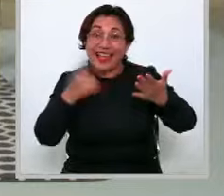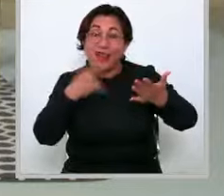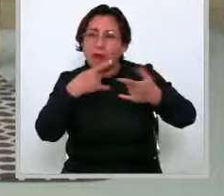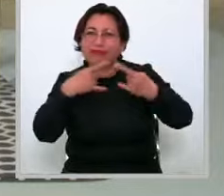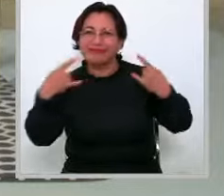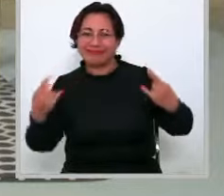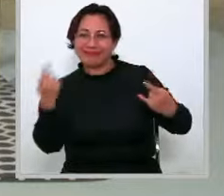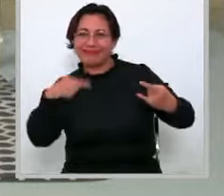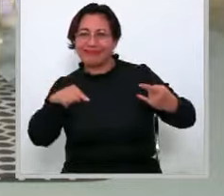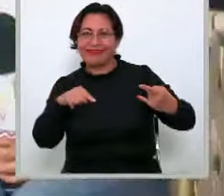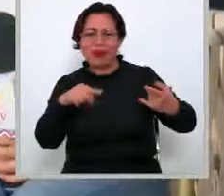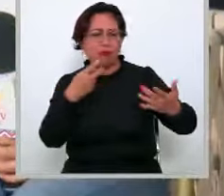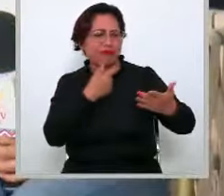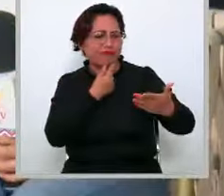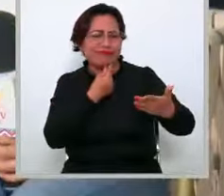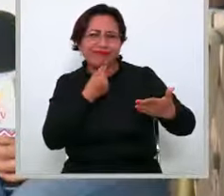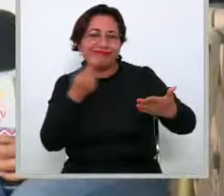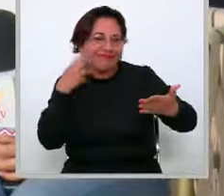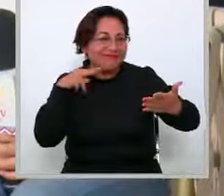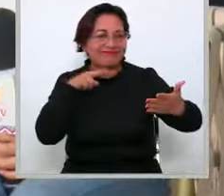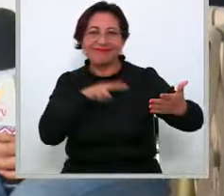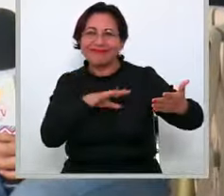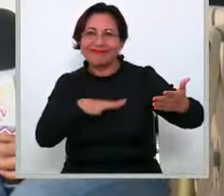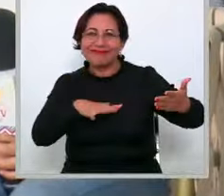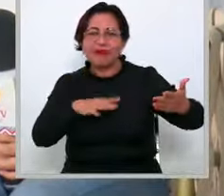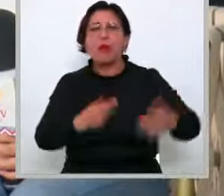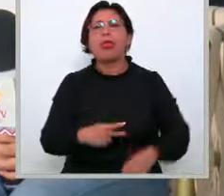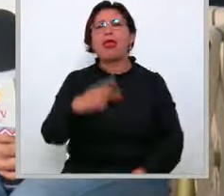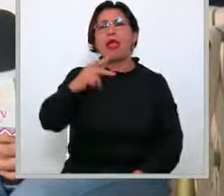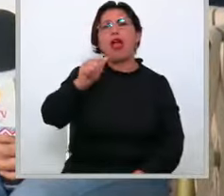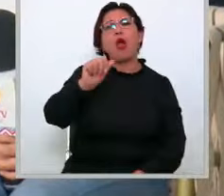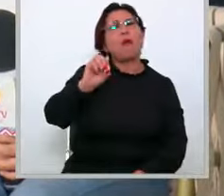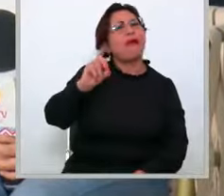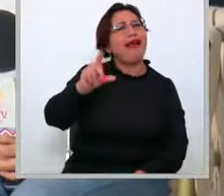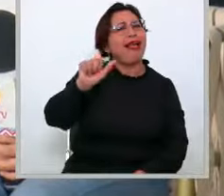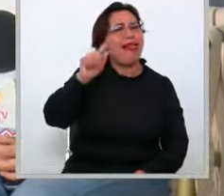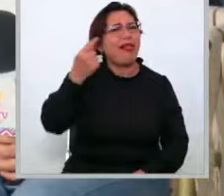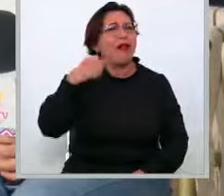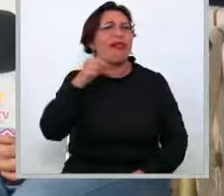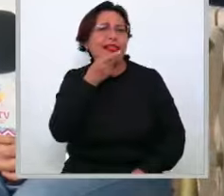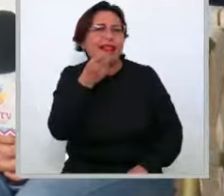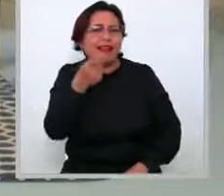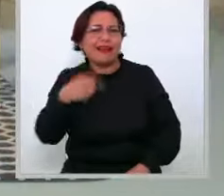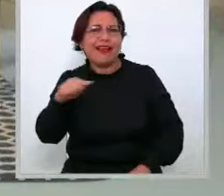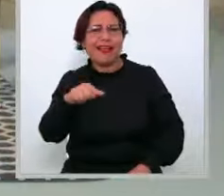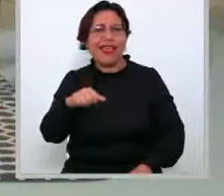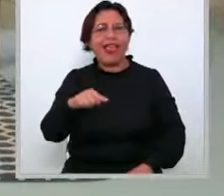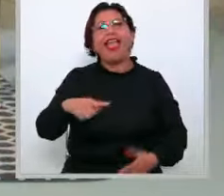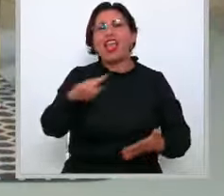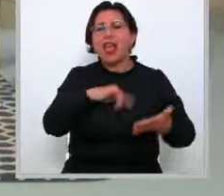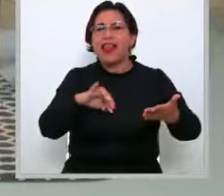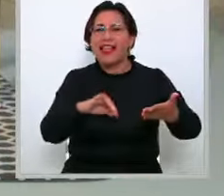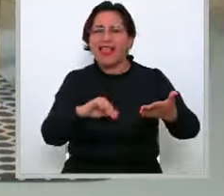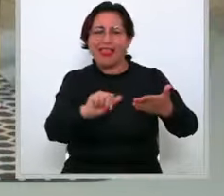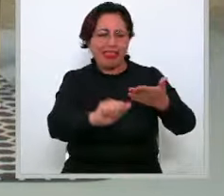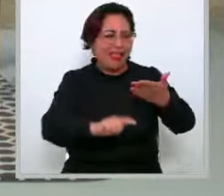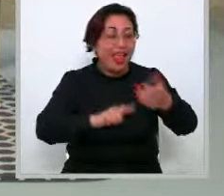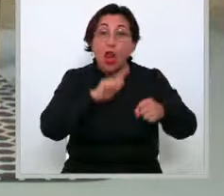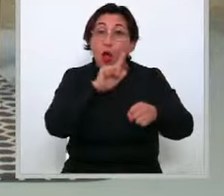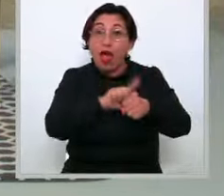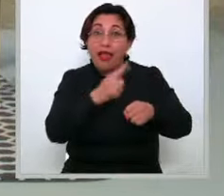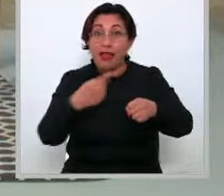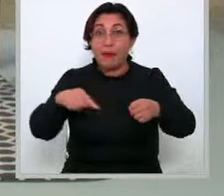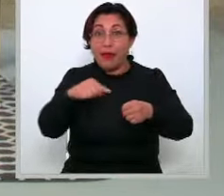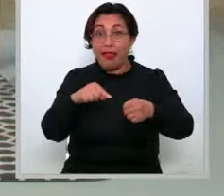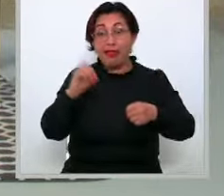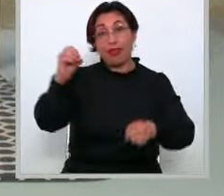cuento, como bien comentaba la directora de delegaciones, Paola Figueroa Jiménez, es un zoológico en casa. Y justamente nuestra amiga Dalí, que forma parte de